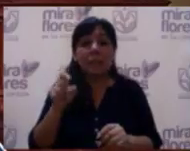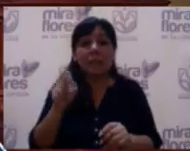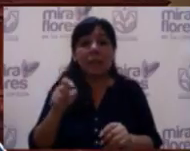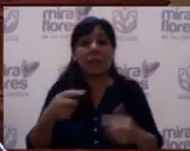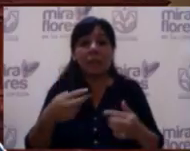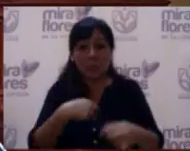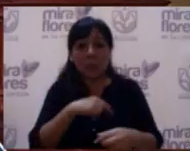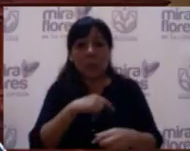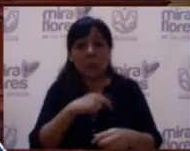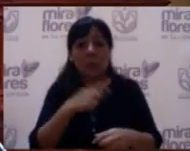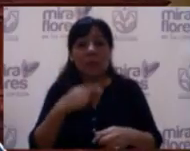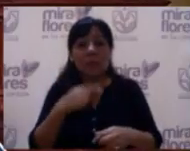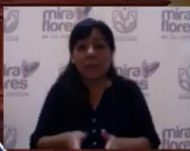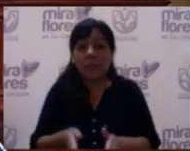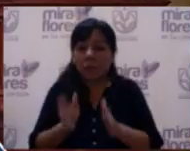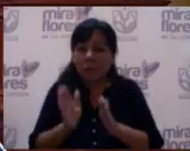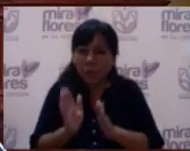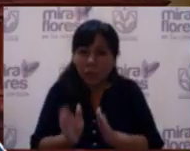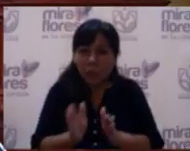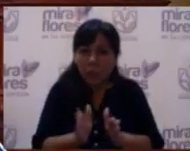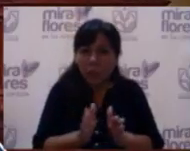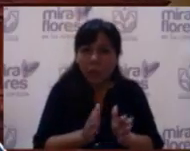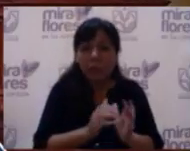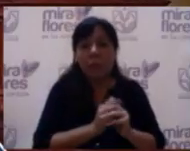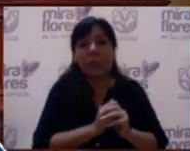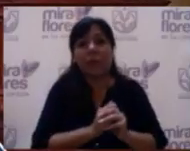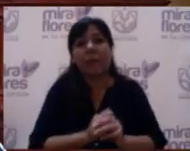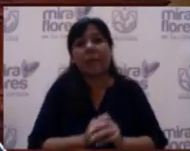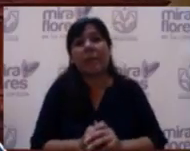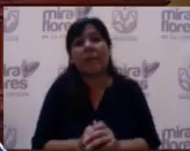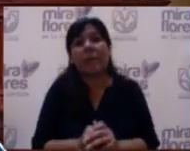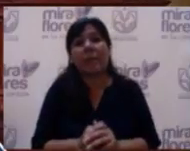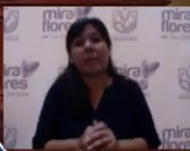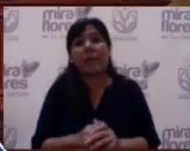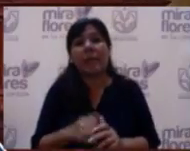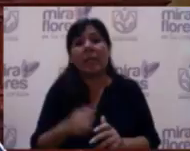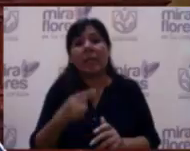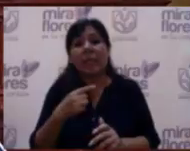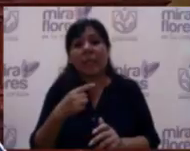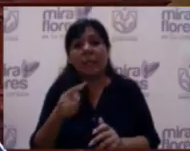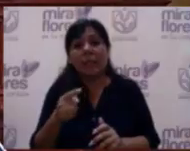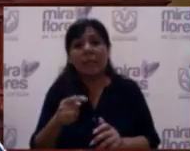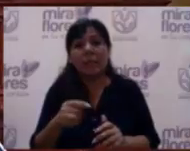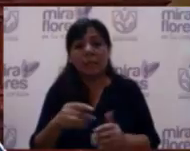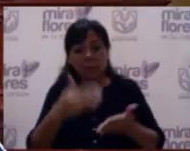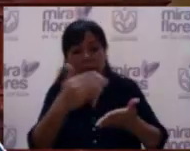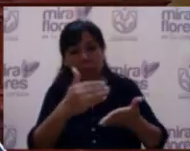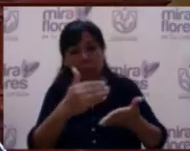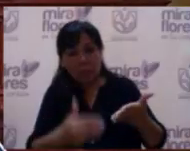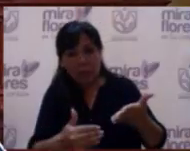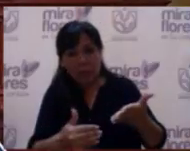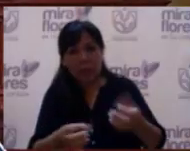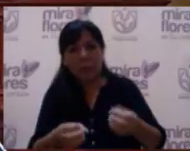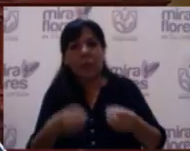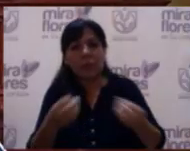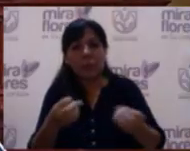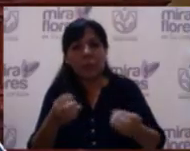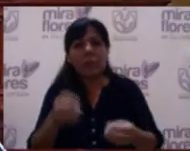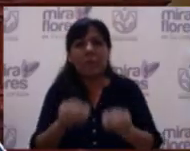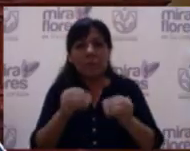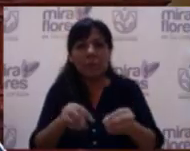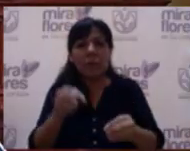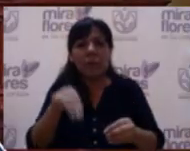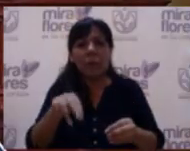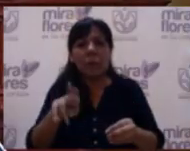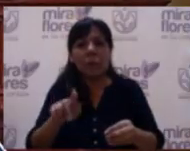día con relación a determinadas cosas de nuestro procedimiento sancionador. Muy bien, vamos entonces a proceder a